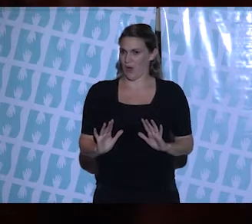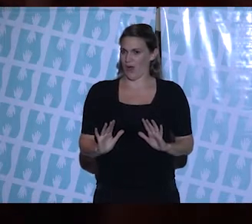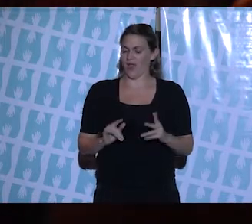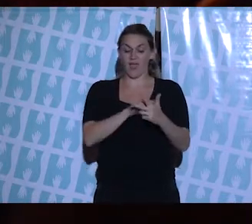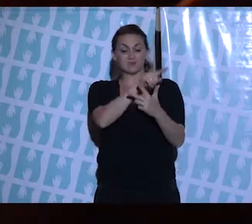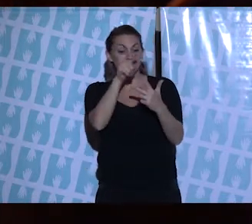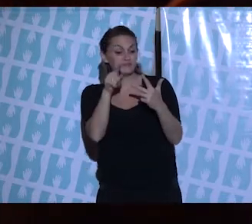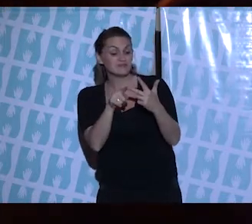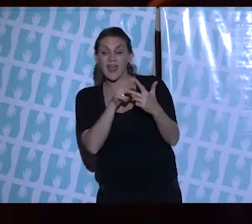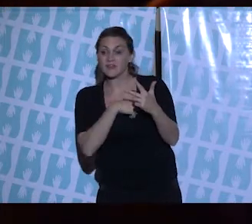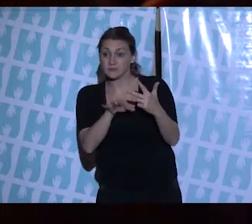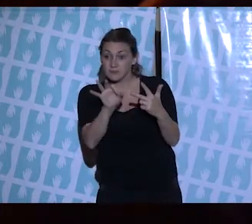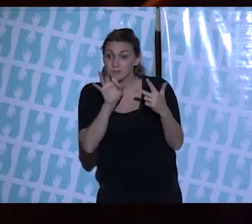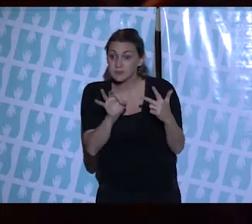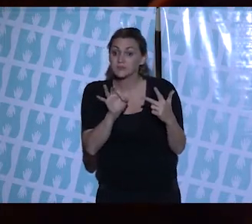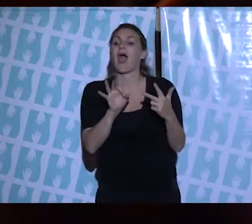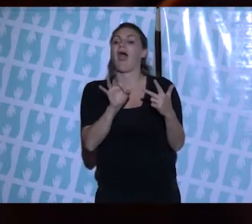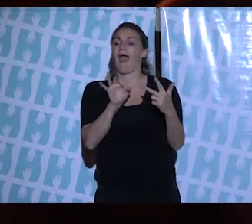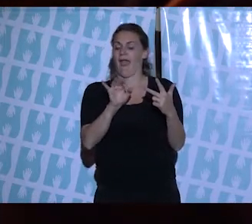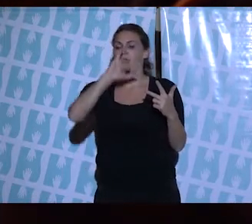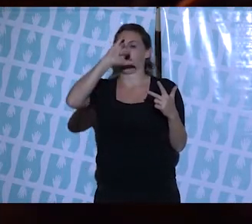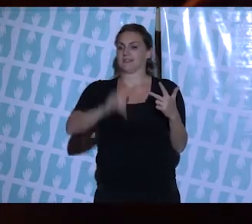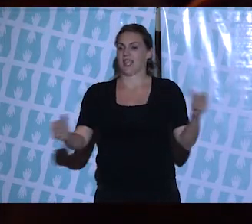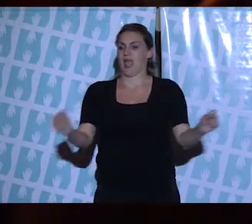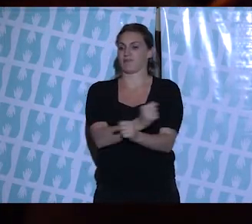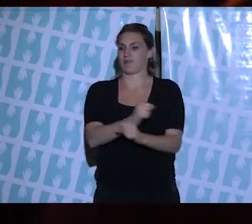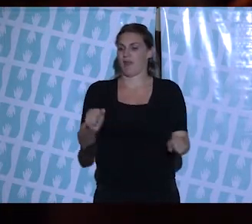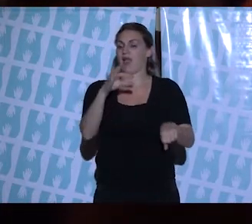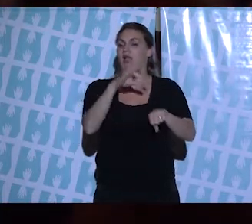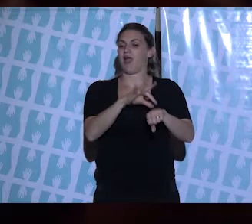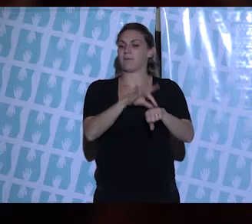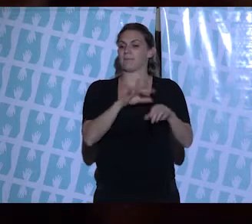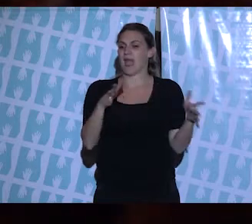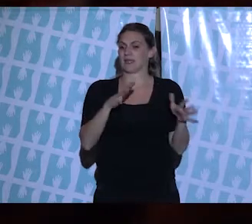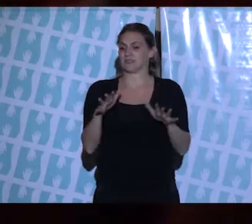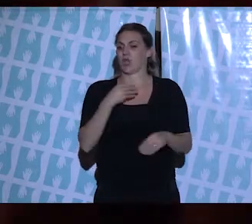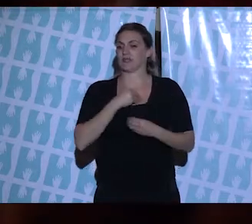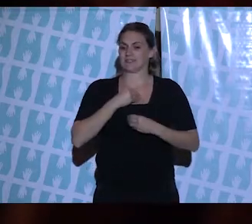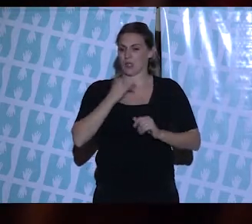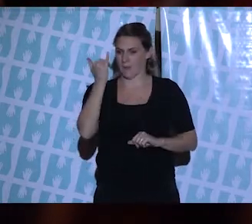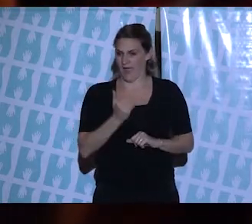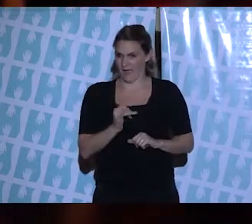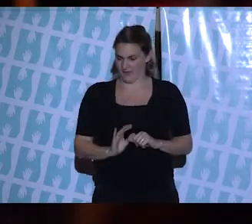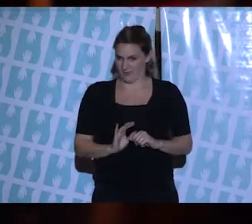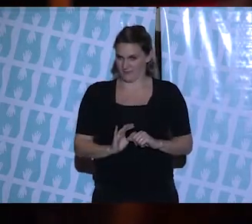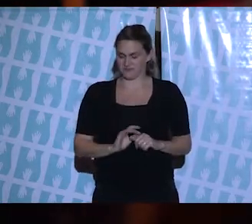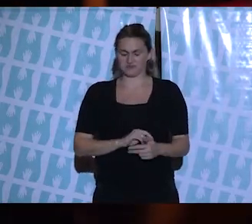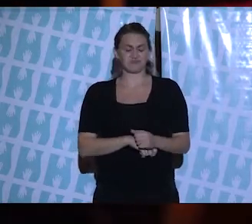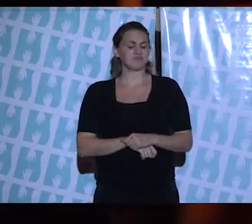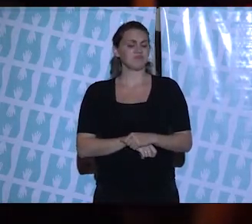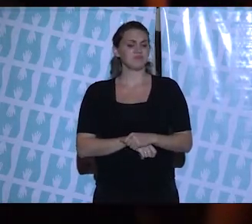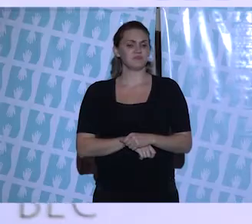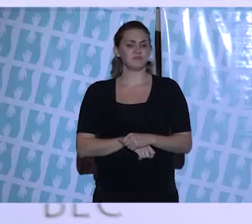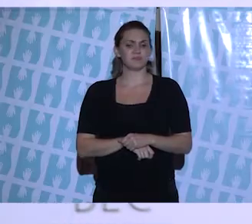parkinsonianos. El segundo ítem de los criterios diagnósticos dice